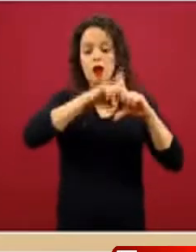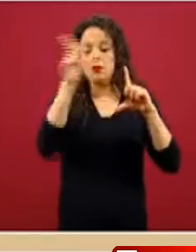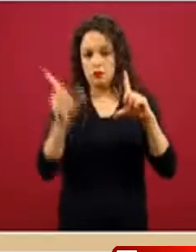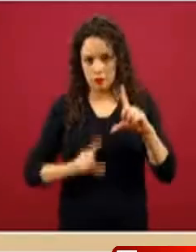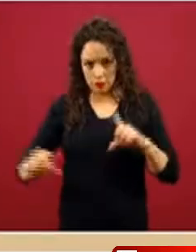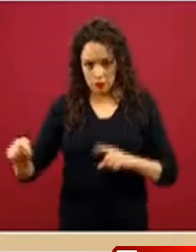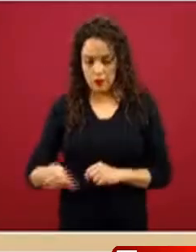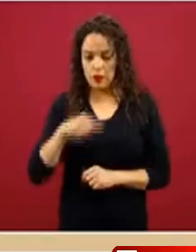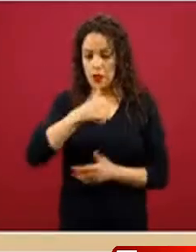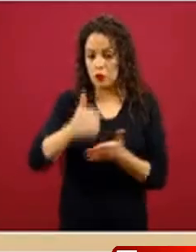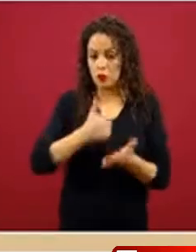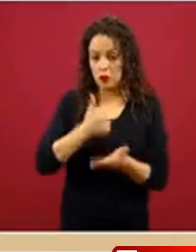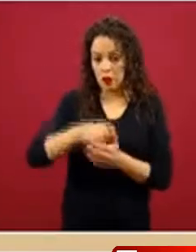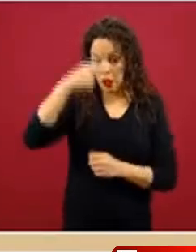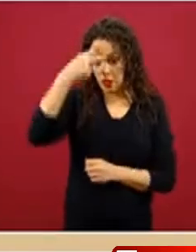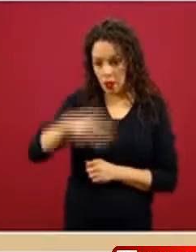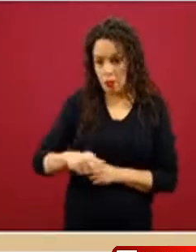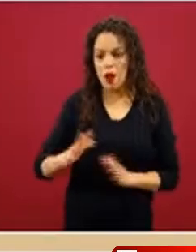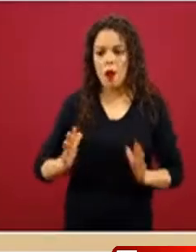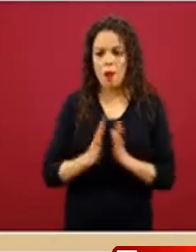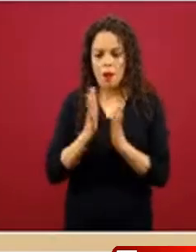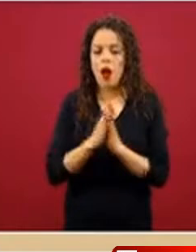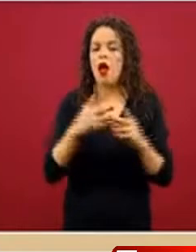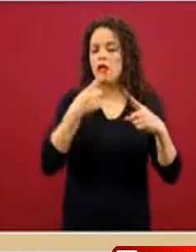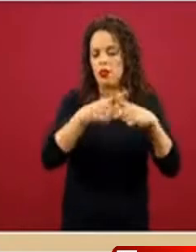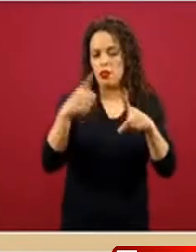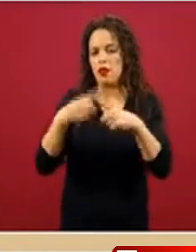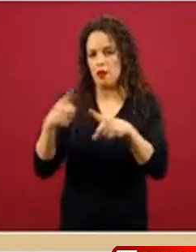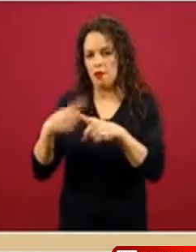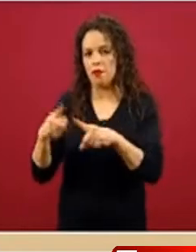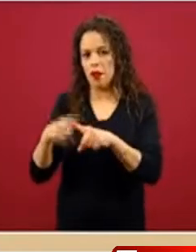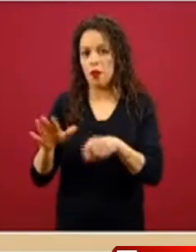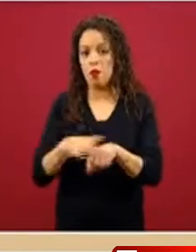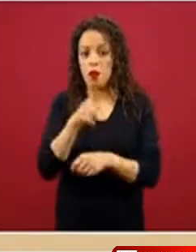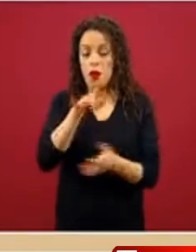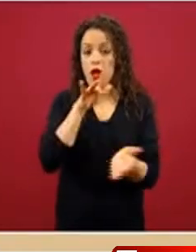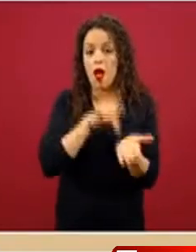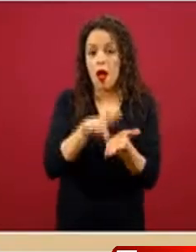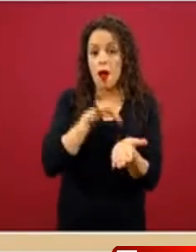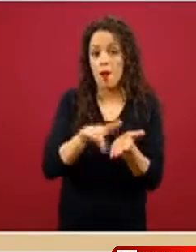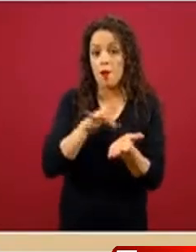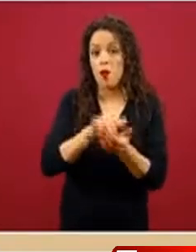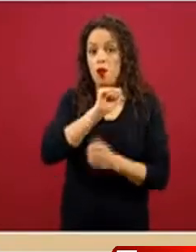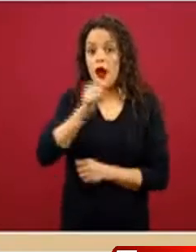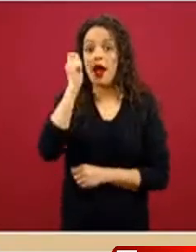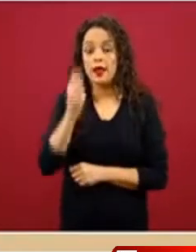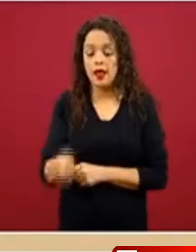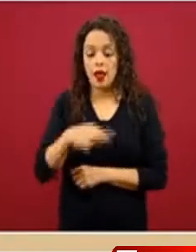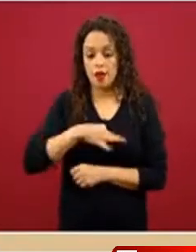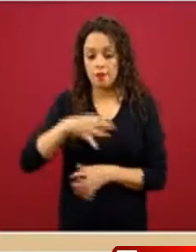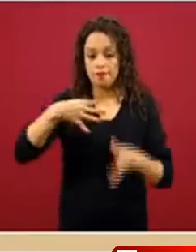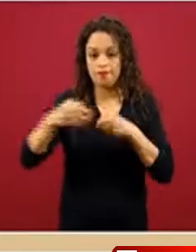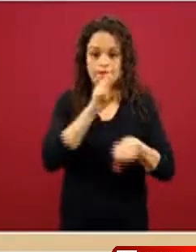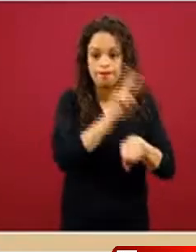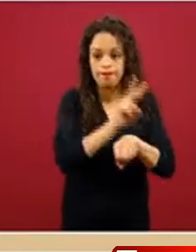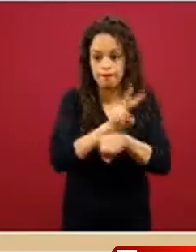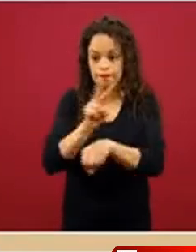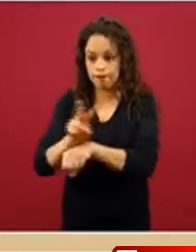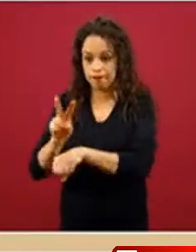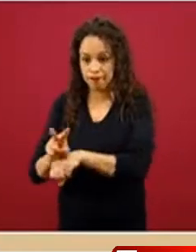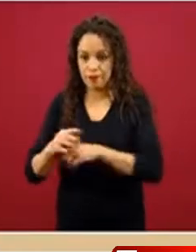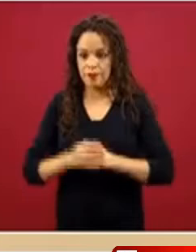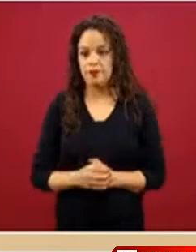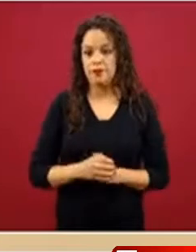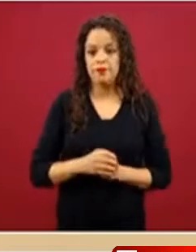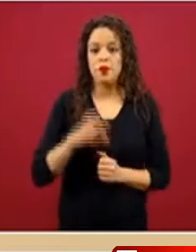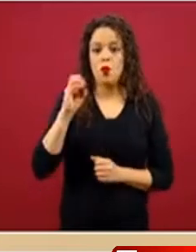México participan varios, porque son los laboratorios de apoyo a la vigilancia epidemiológica o LAVES. Estos están en